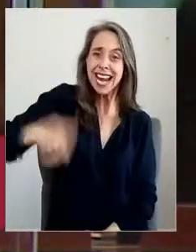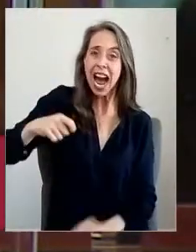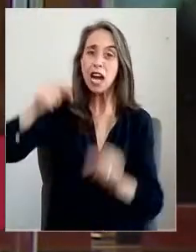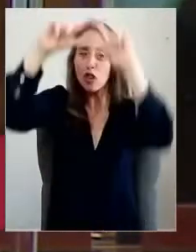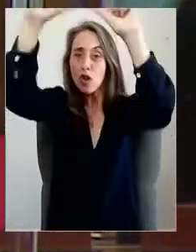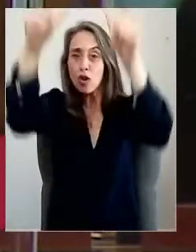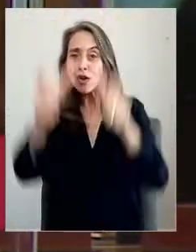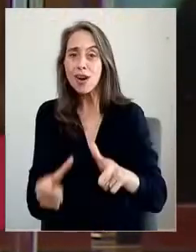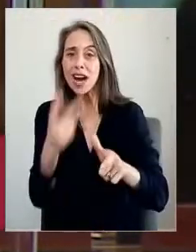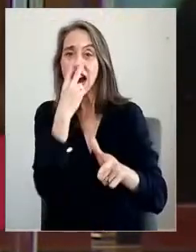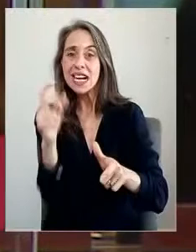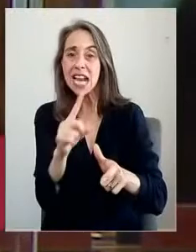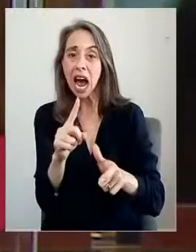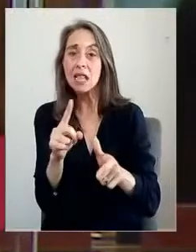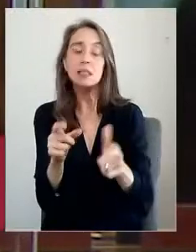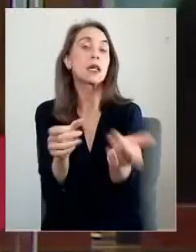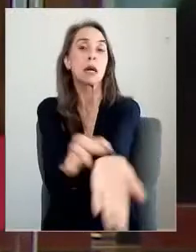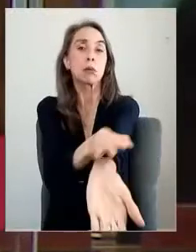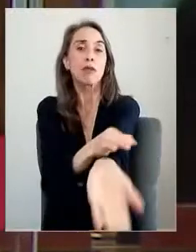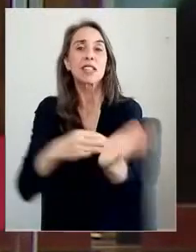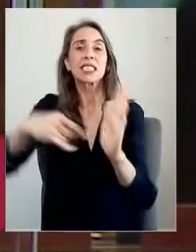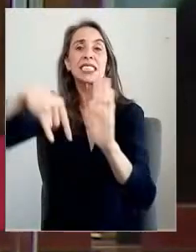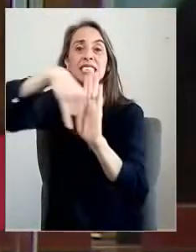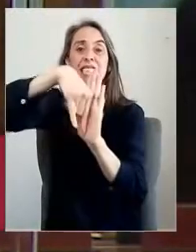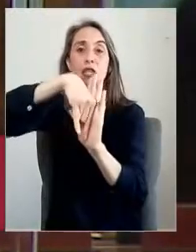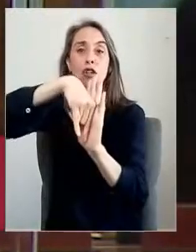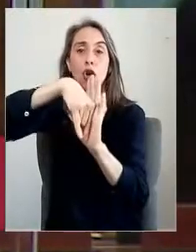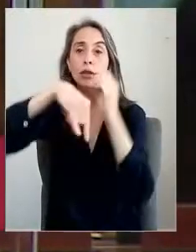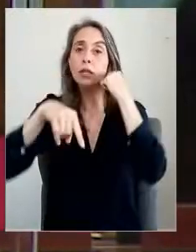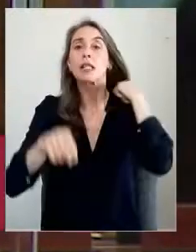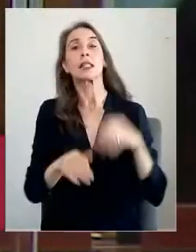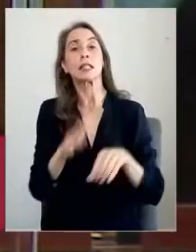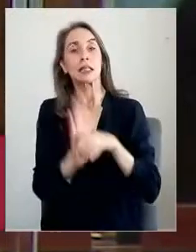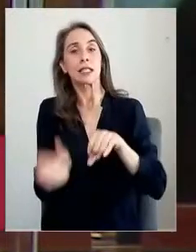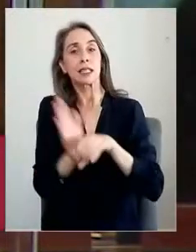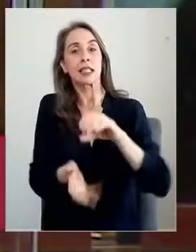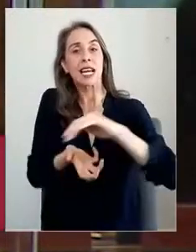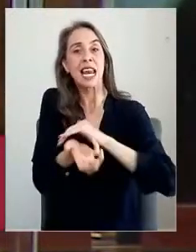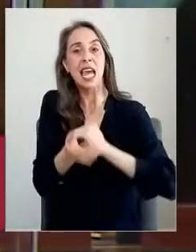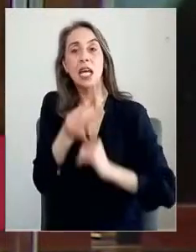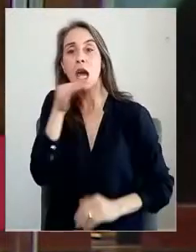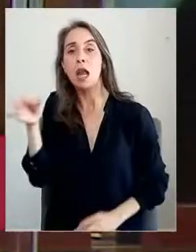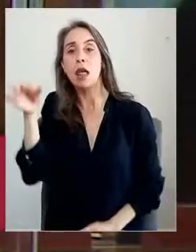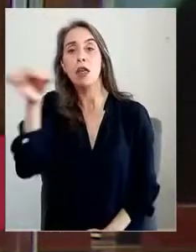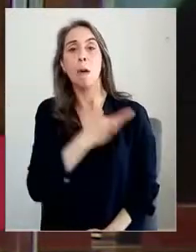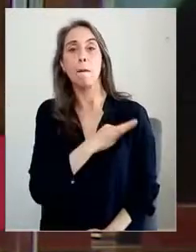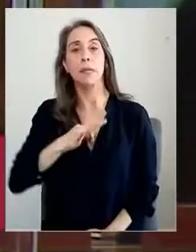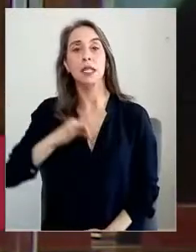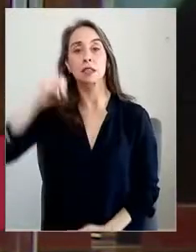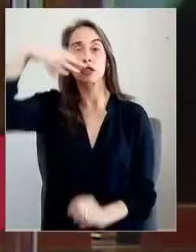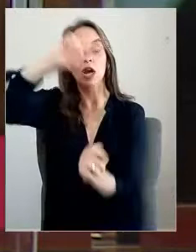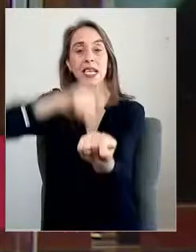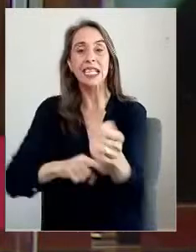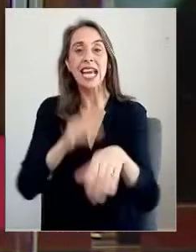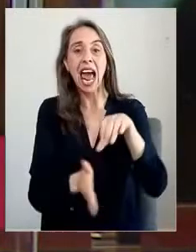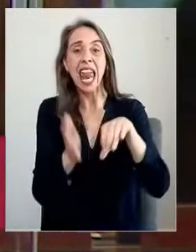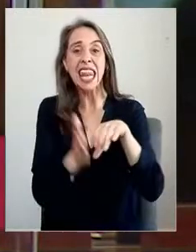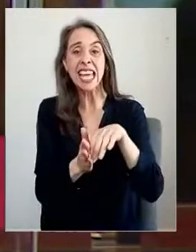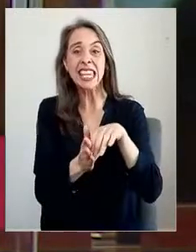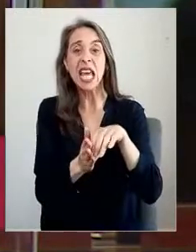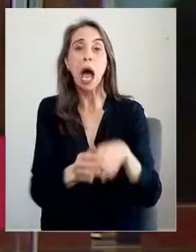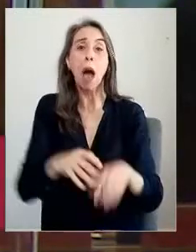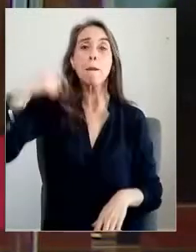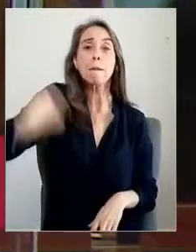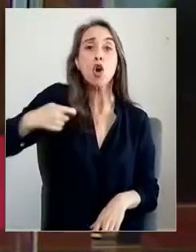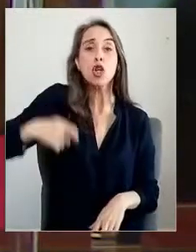en la provincia de Chiloé. La leña, ministro, la leña está tan cara y no hay un subsidio que la